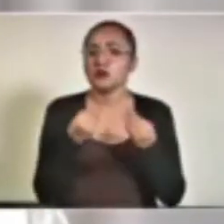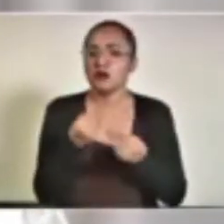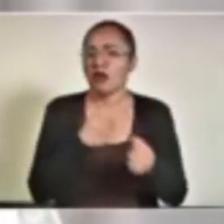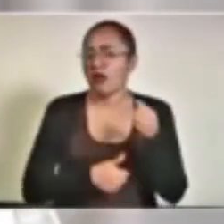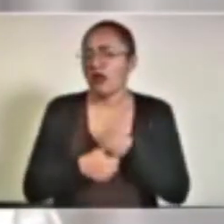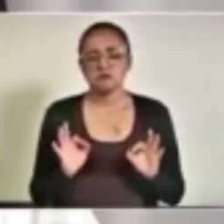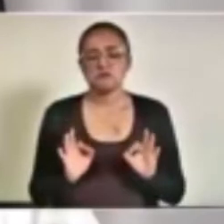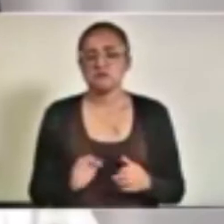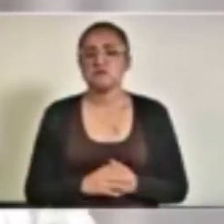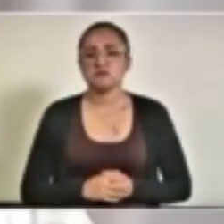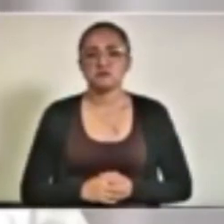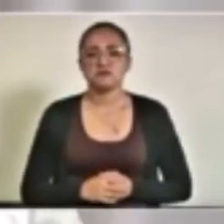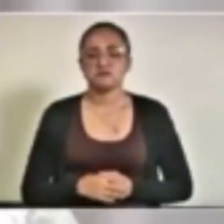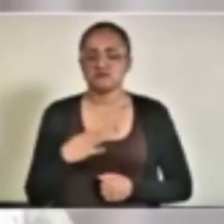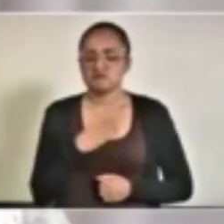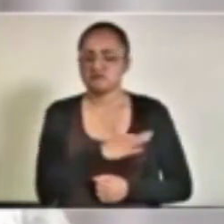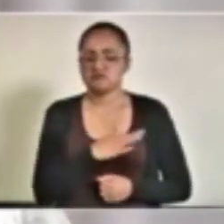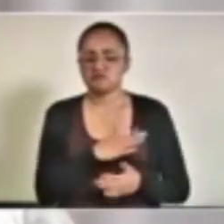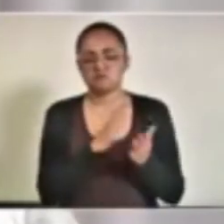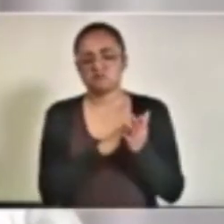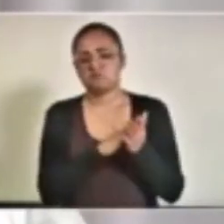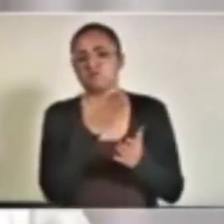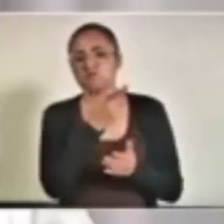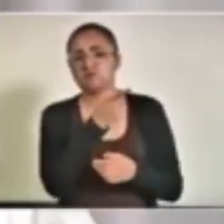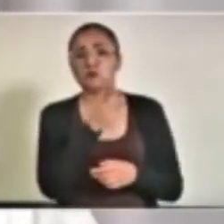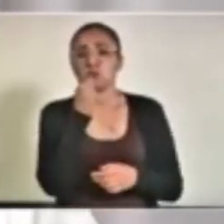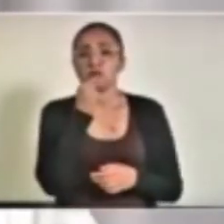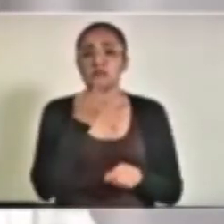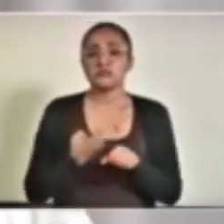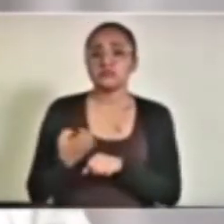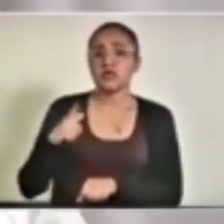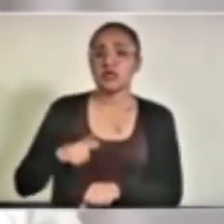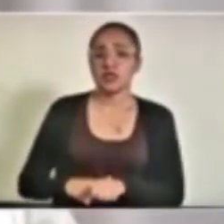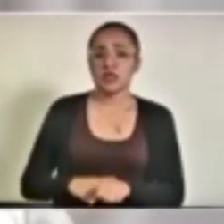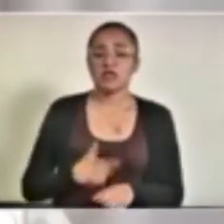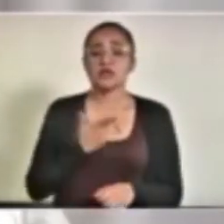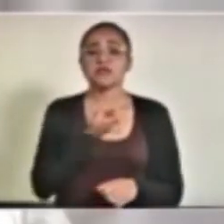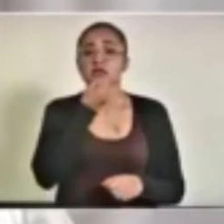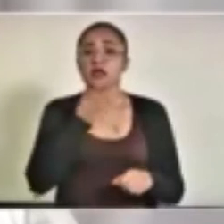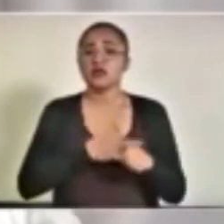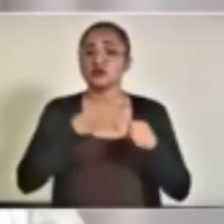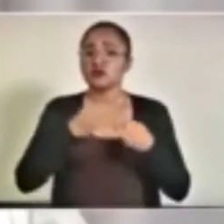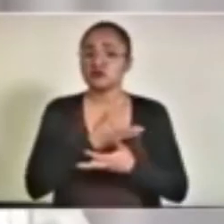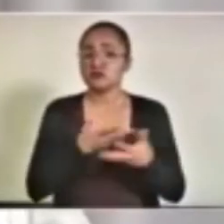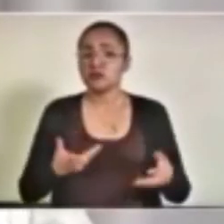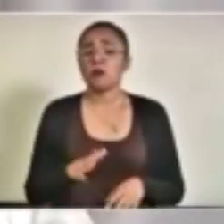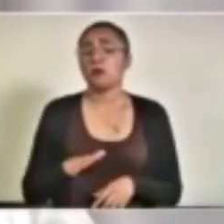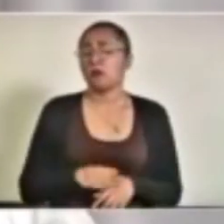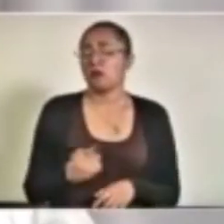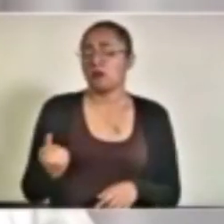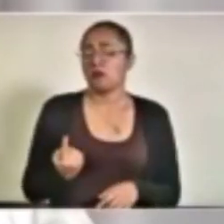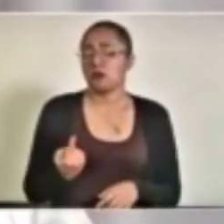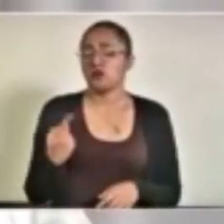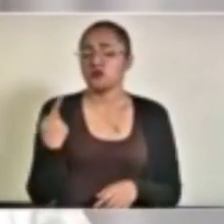años felicitó a la policía estatal a la secretaria de seguridad pública por su